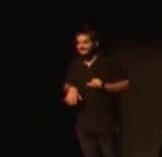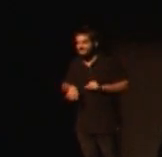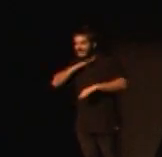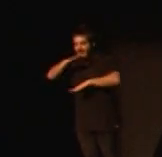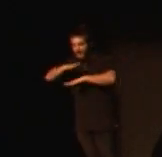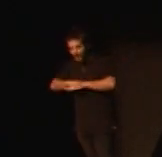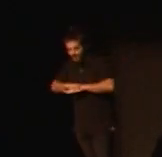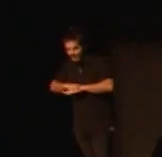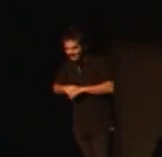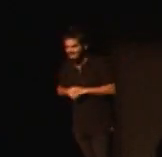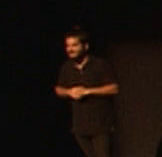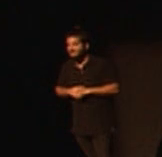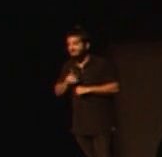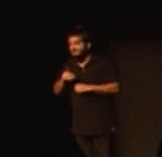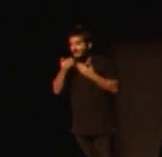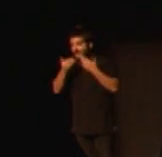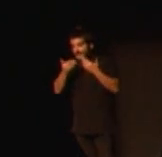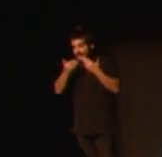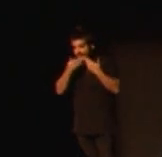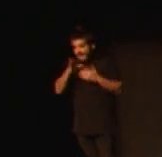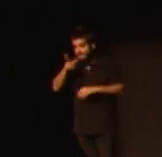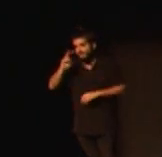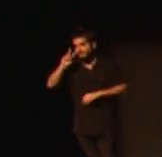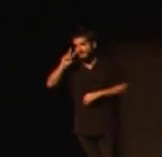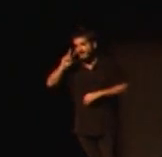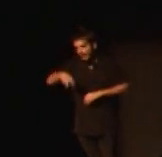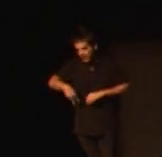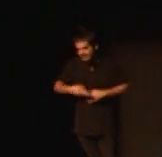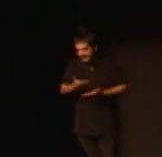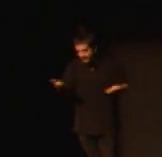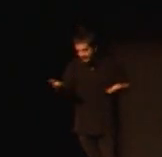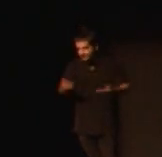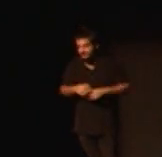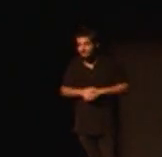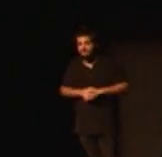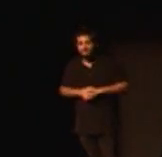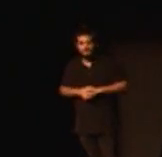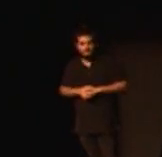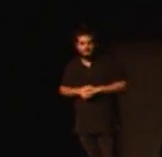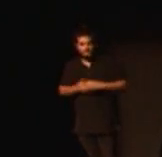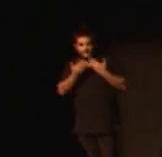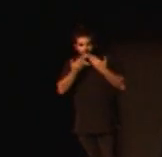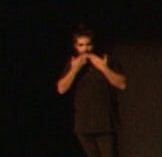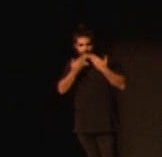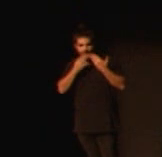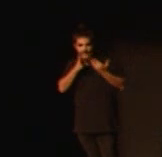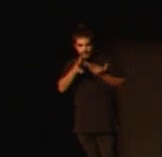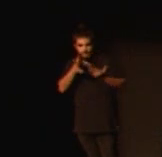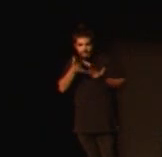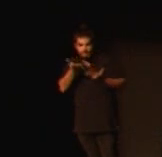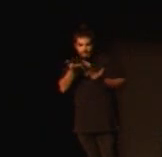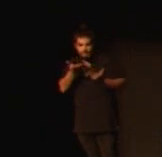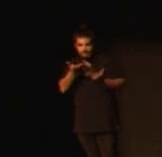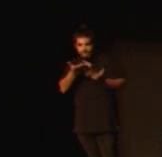Juan Carlos, Teresa, José Luis, habéis dedicado esta tarde a agradecer y a reconocer el trabajo de muchas personas y de